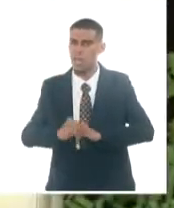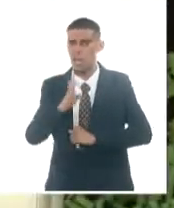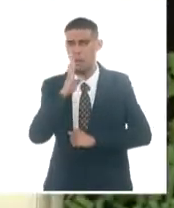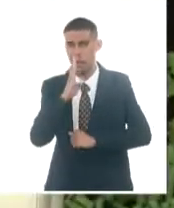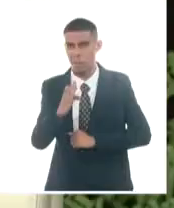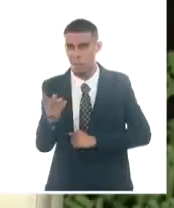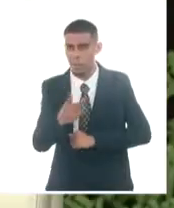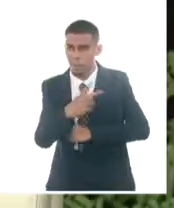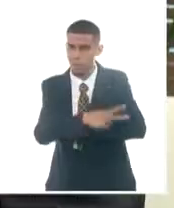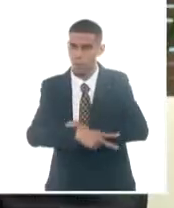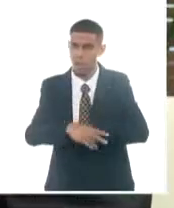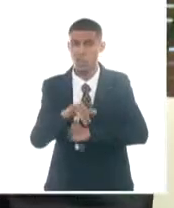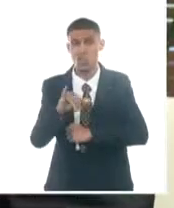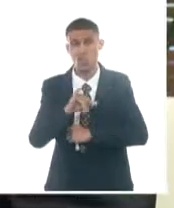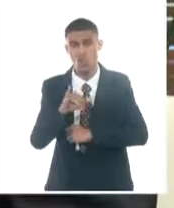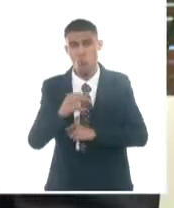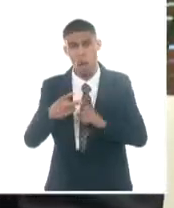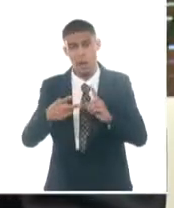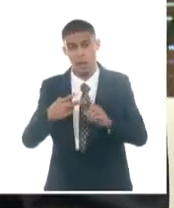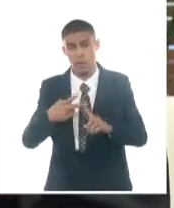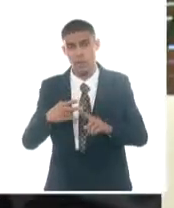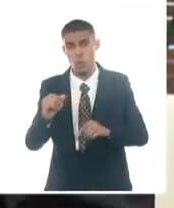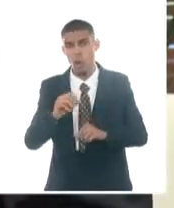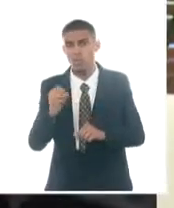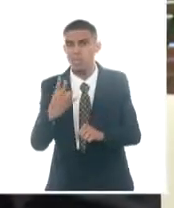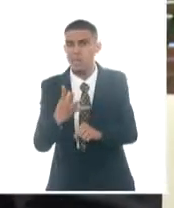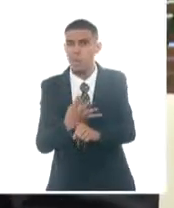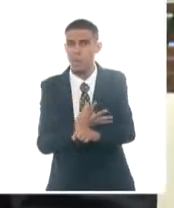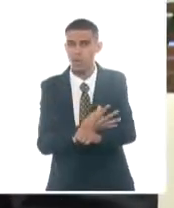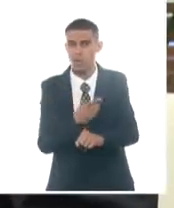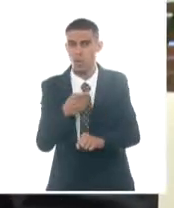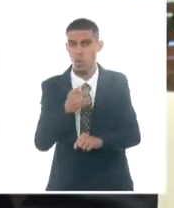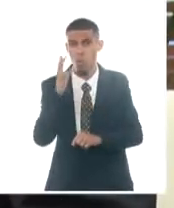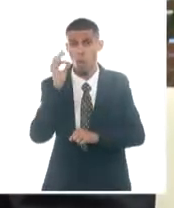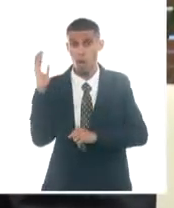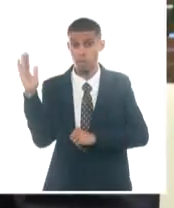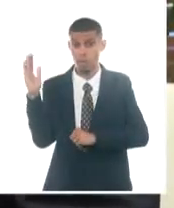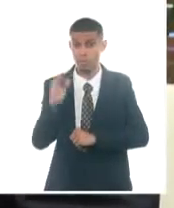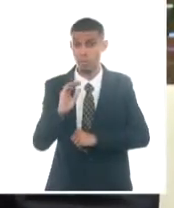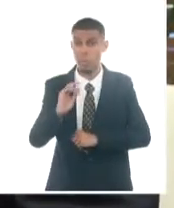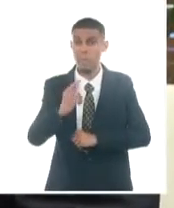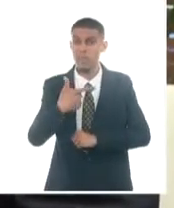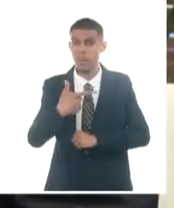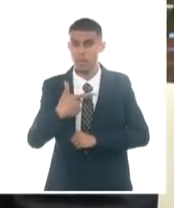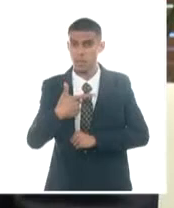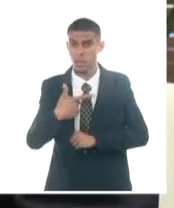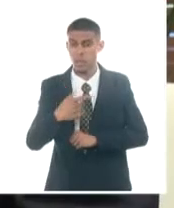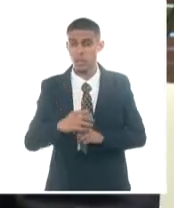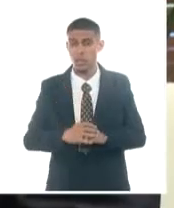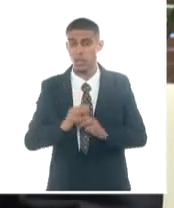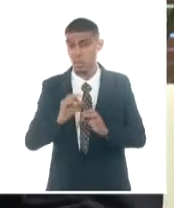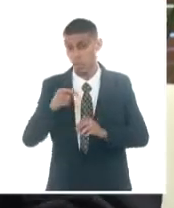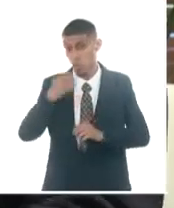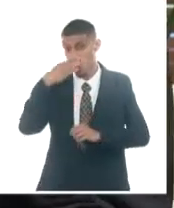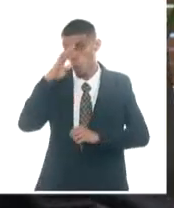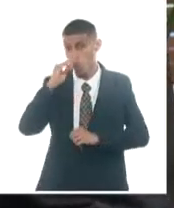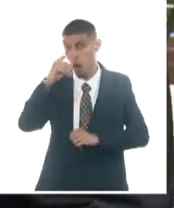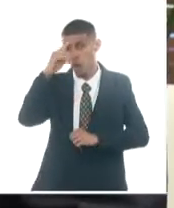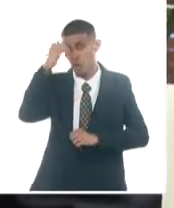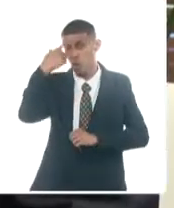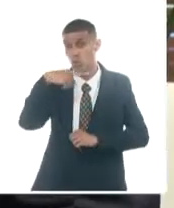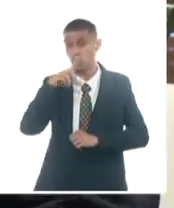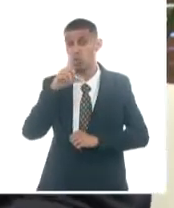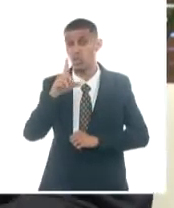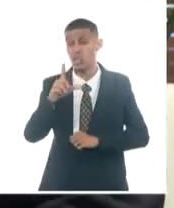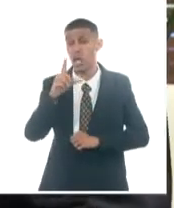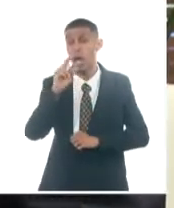tiene como antecedente también la magnífica impresión que usted causó en nuestro vicepresidente, el compañero Salvador Valdés Mesa, cuando